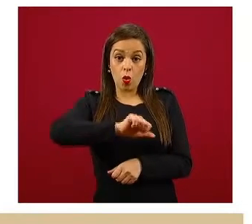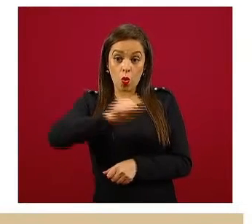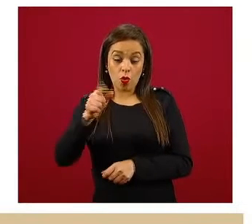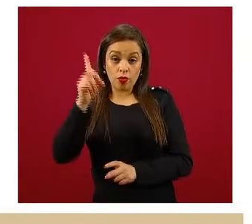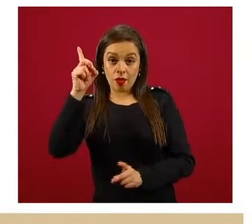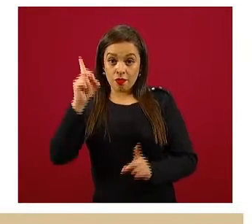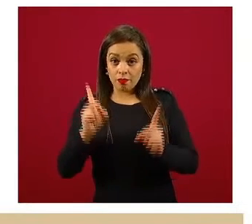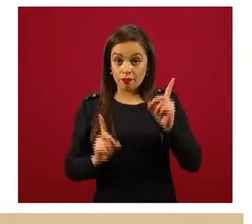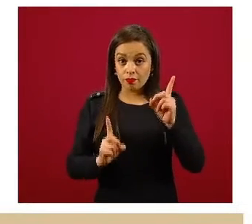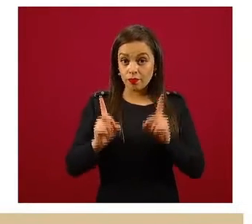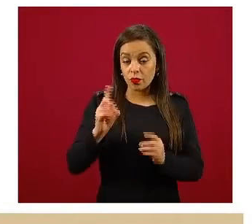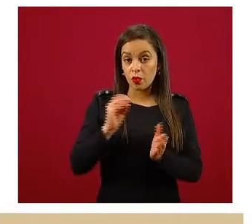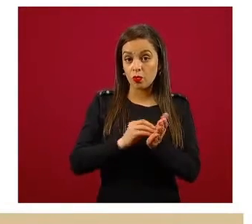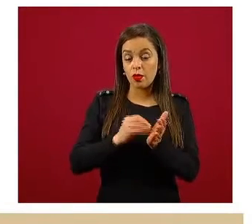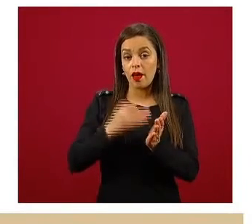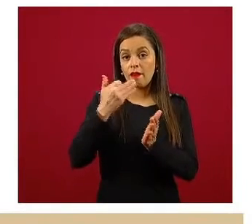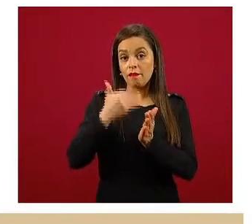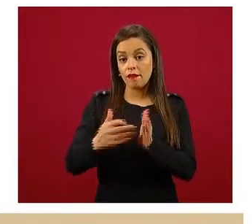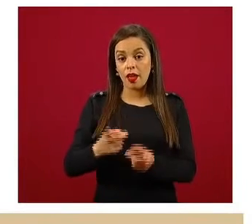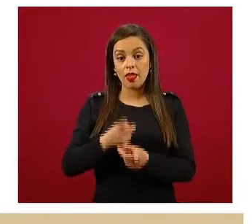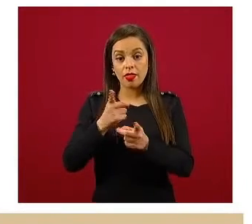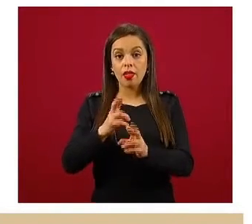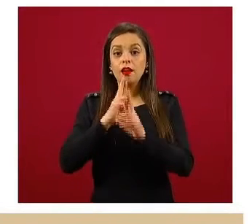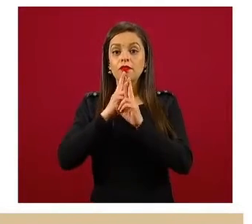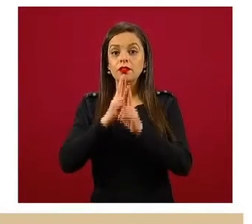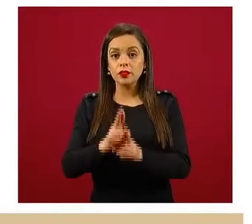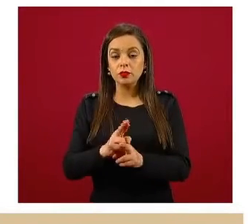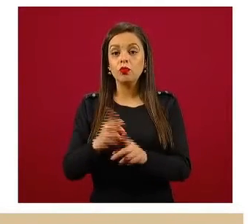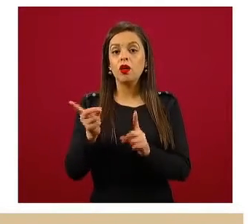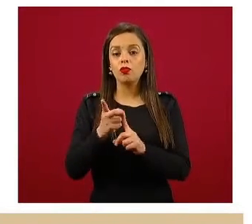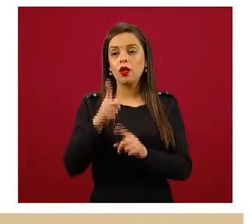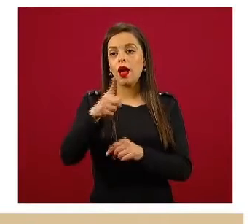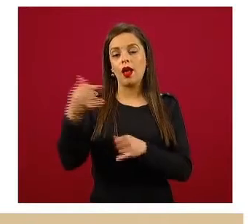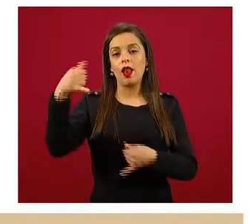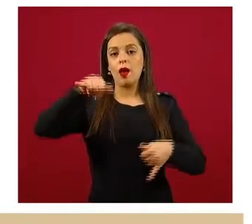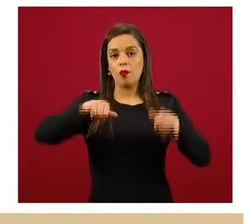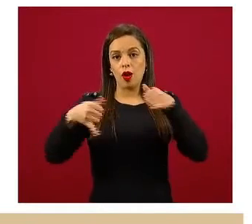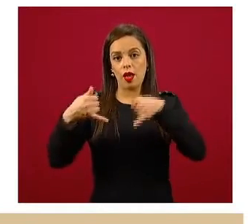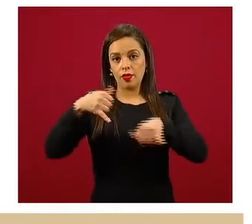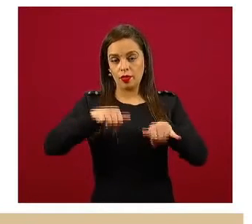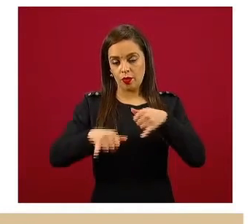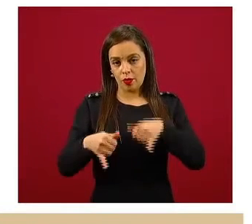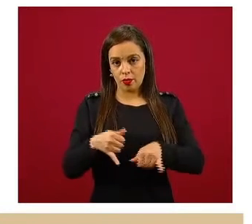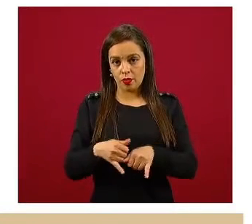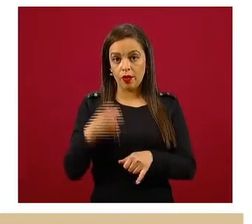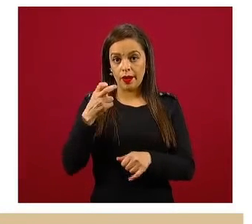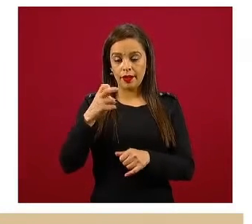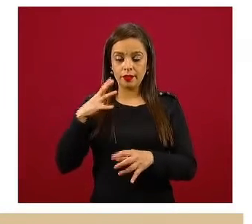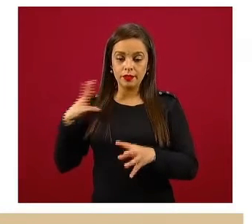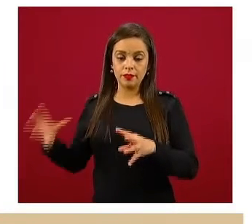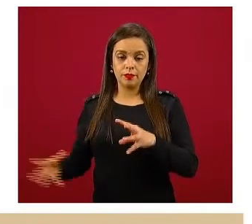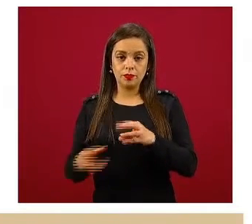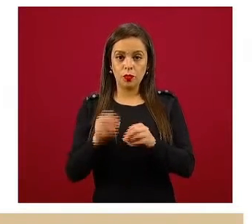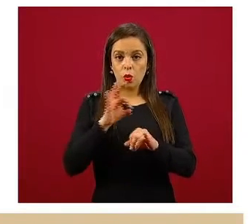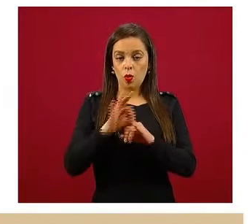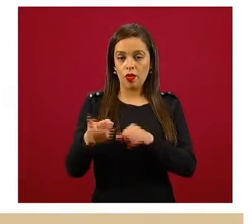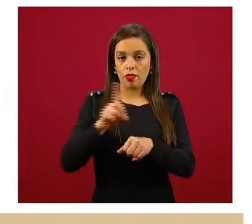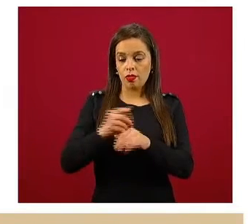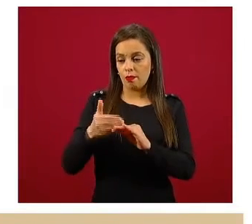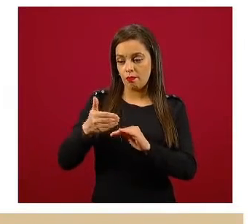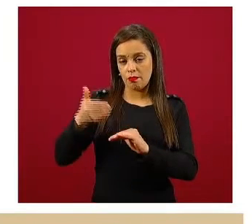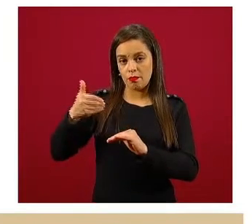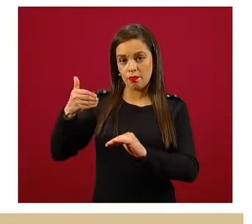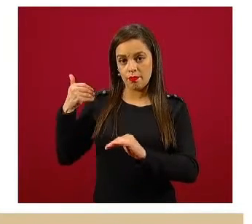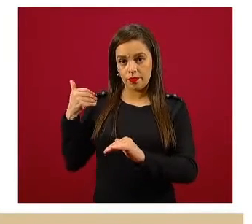que todavía están pendientes de tener un resultado de laboratorio, están precisamente concentrados también en los últimos días. Es decir, una afectación que